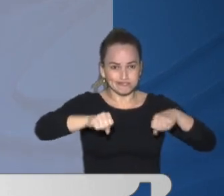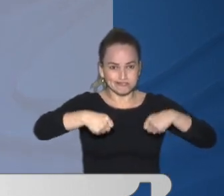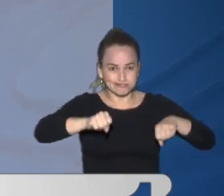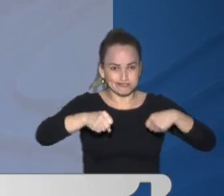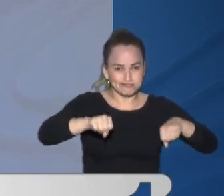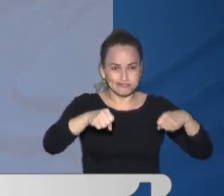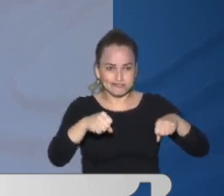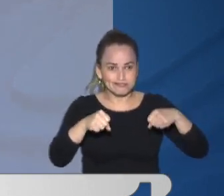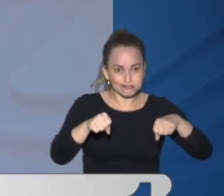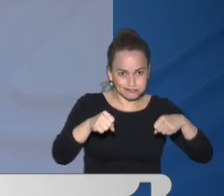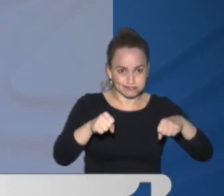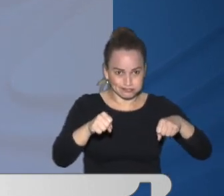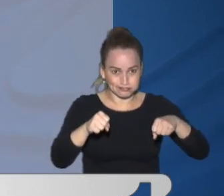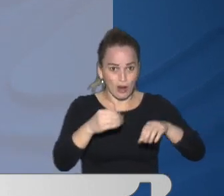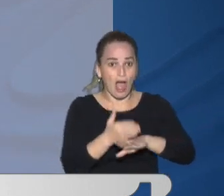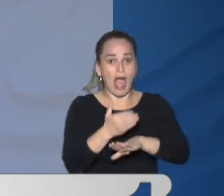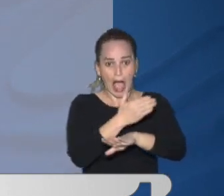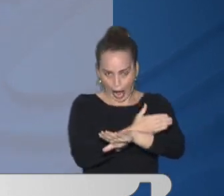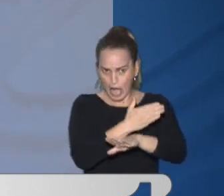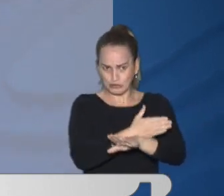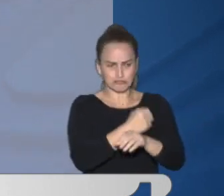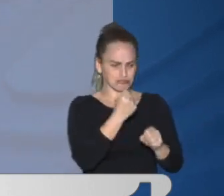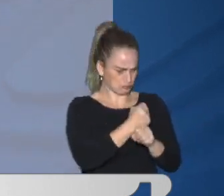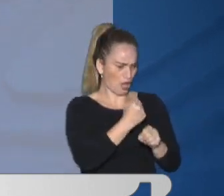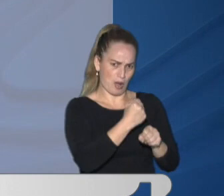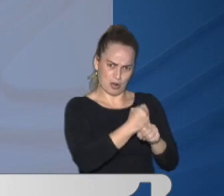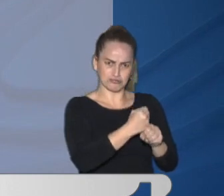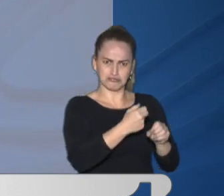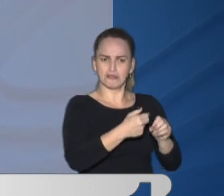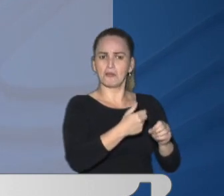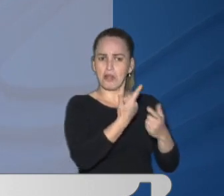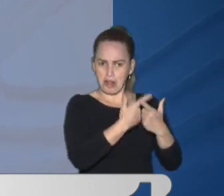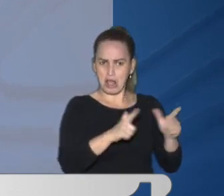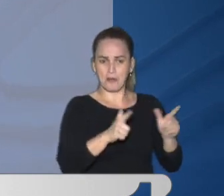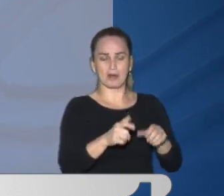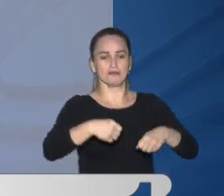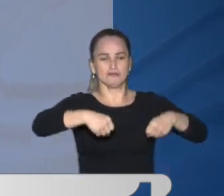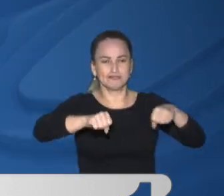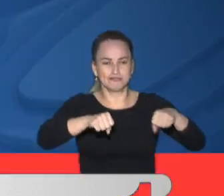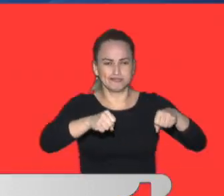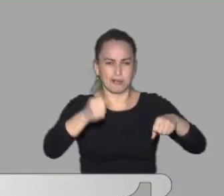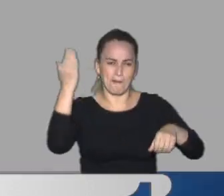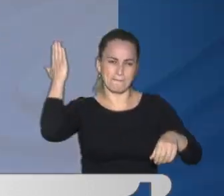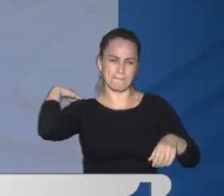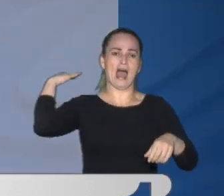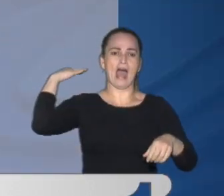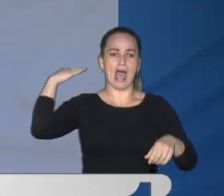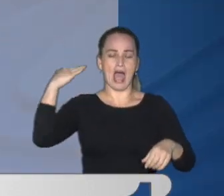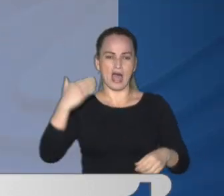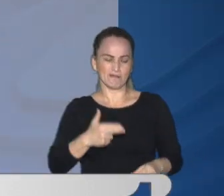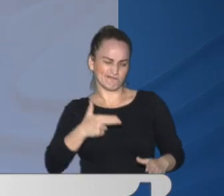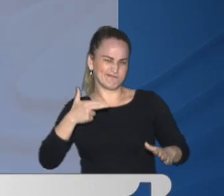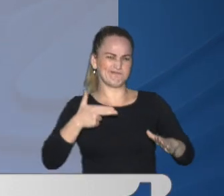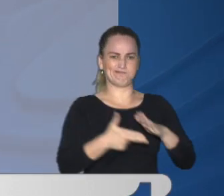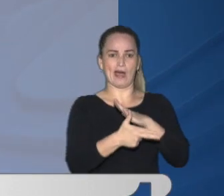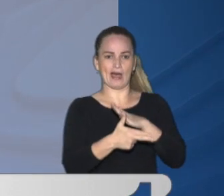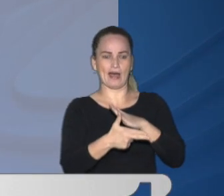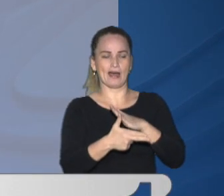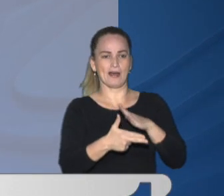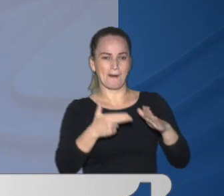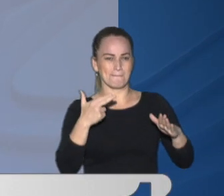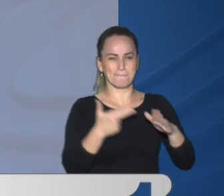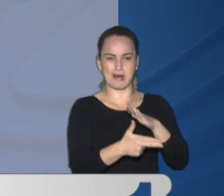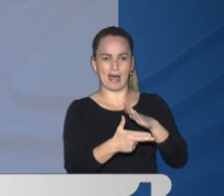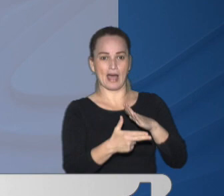después de haber entregado su turno. Iba uniformado cuando fue atacado por la espalda por sicarios en moto que le